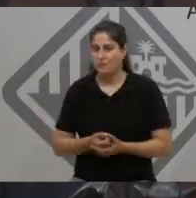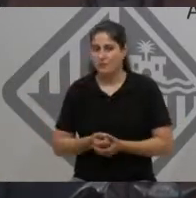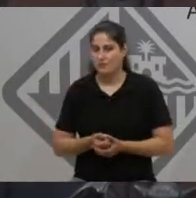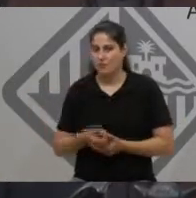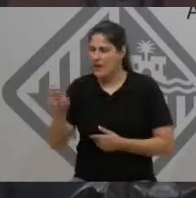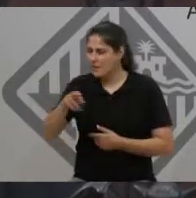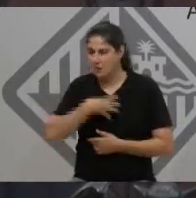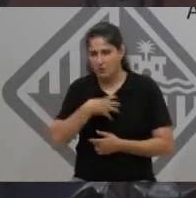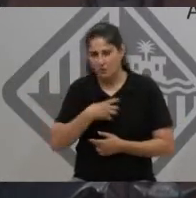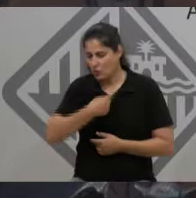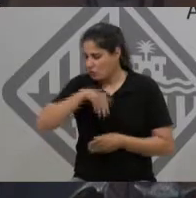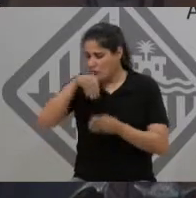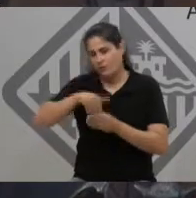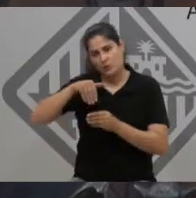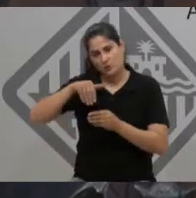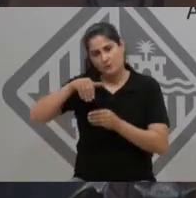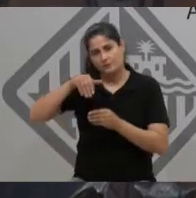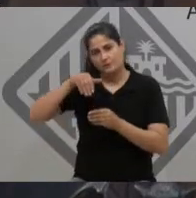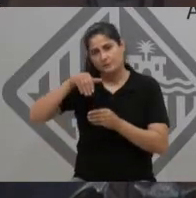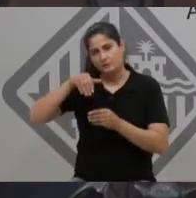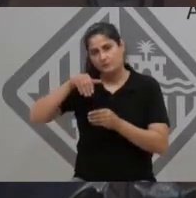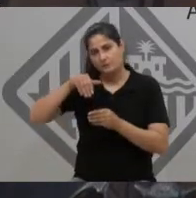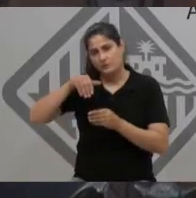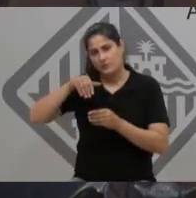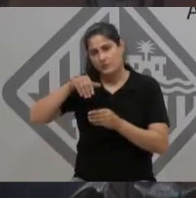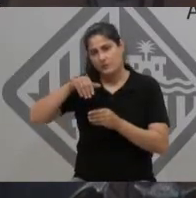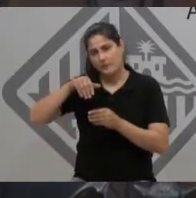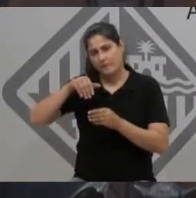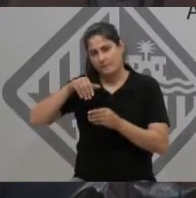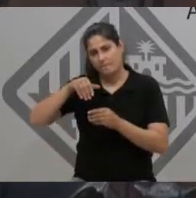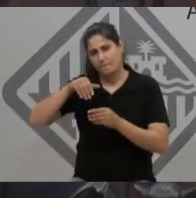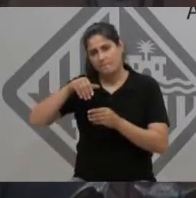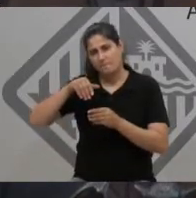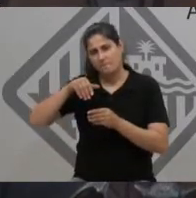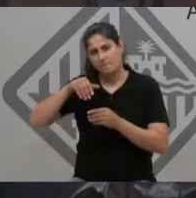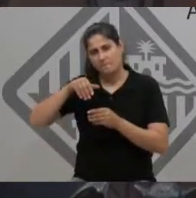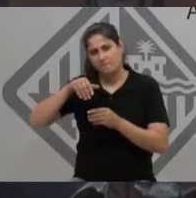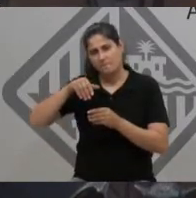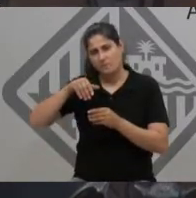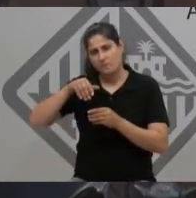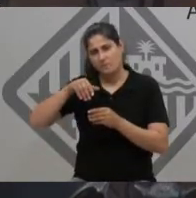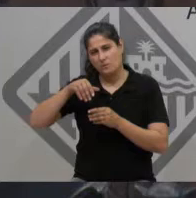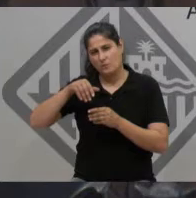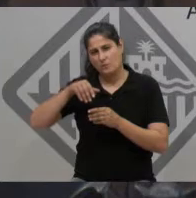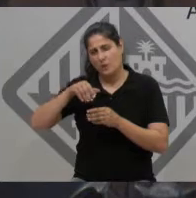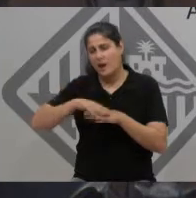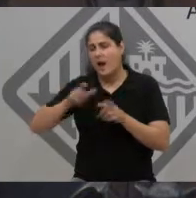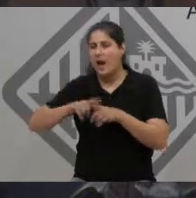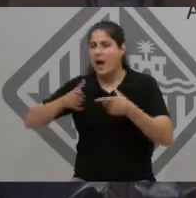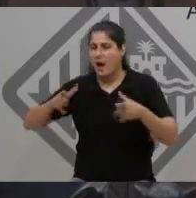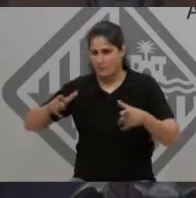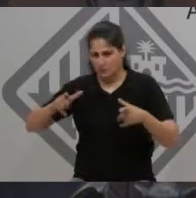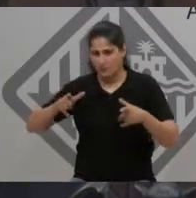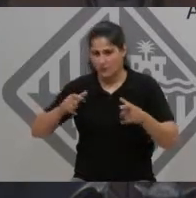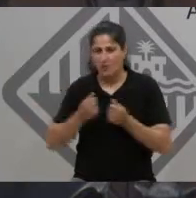permitir. Por tanto, nosotros abogamos por que se refuerce, que se implante un servicio de concertación de plazas y con una ampliación y modificación